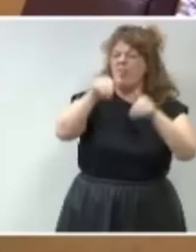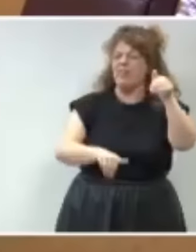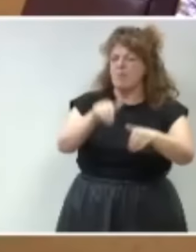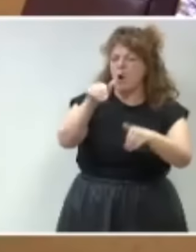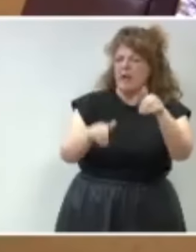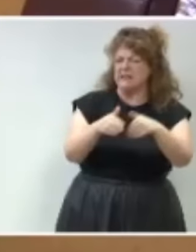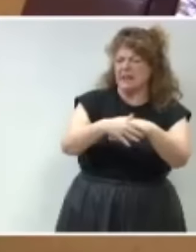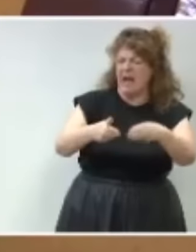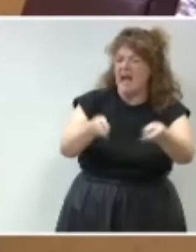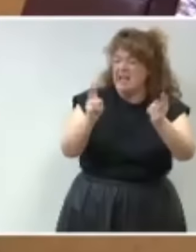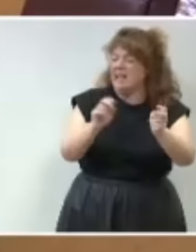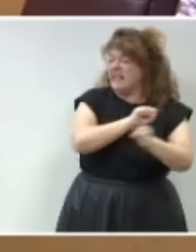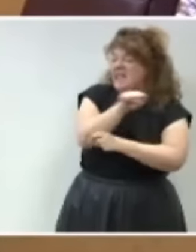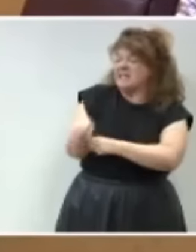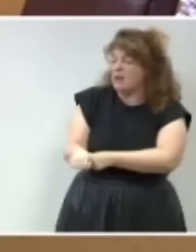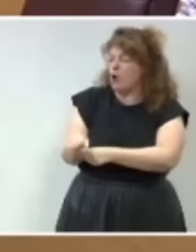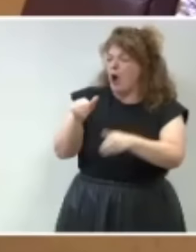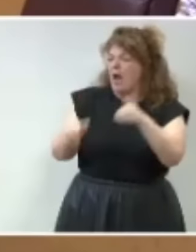les ganó las elecciones,